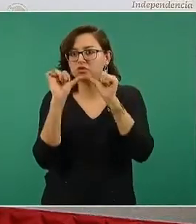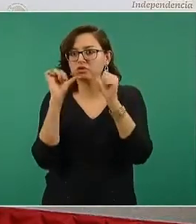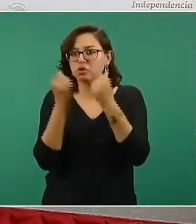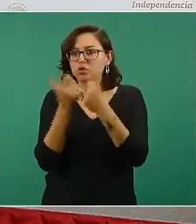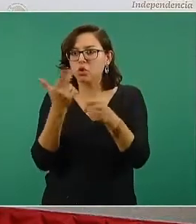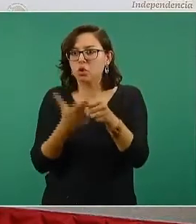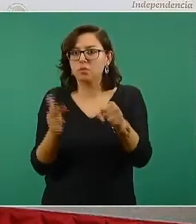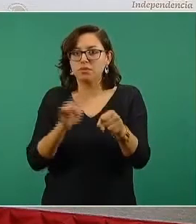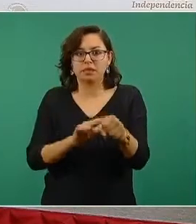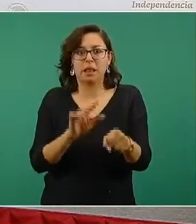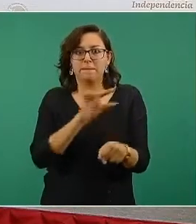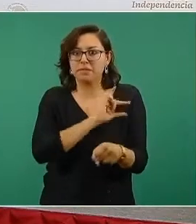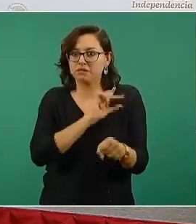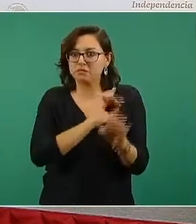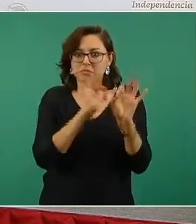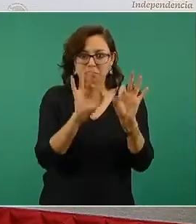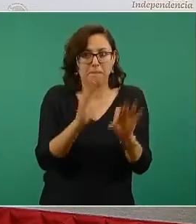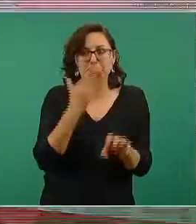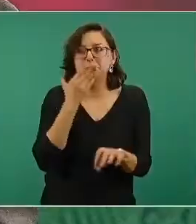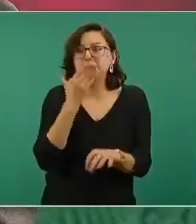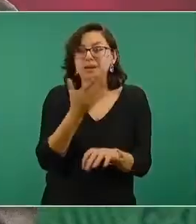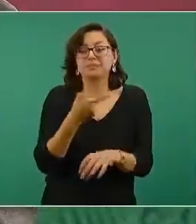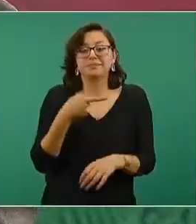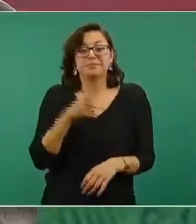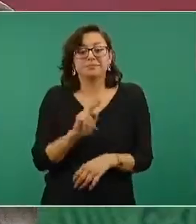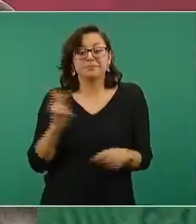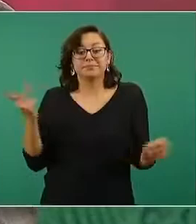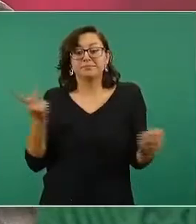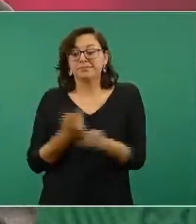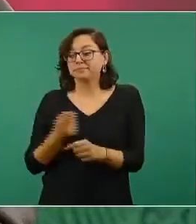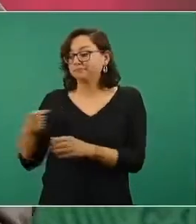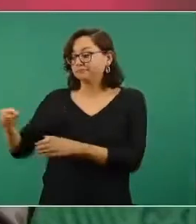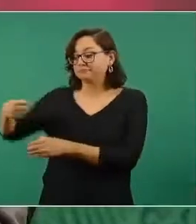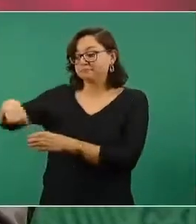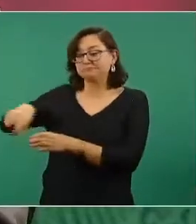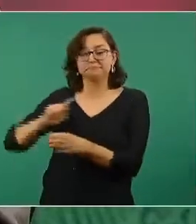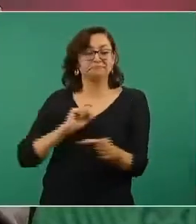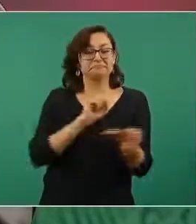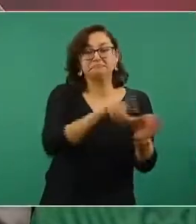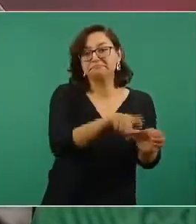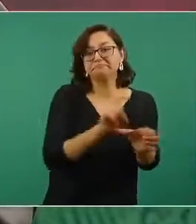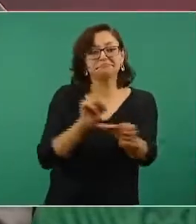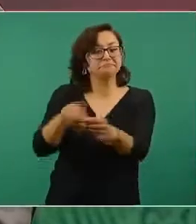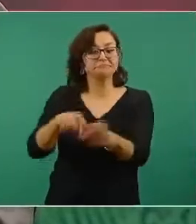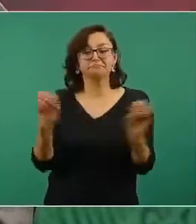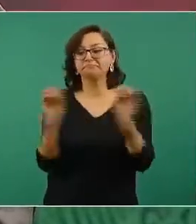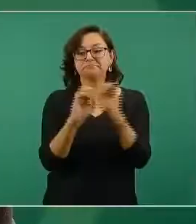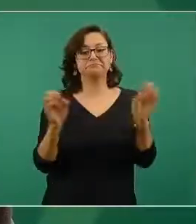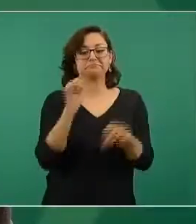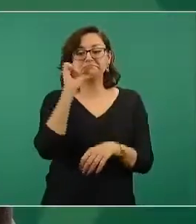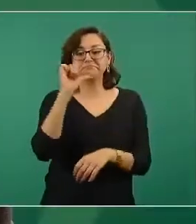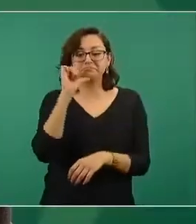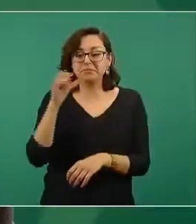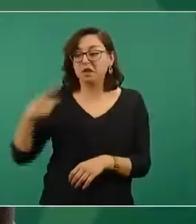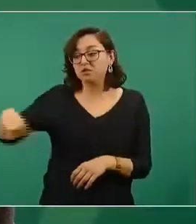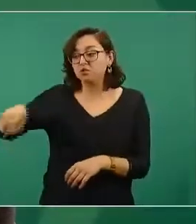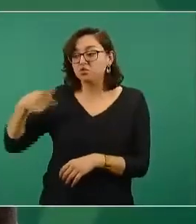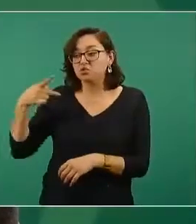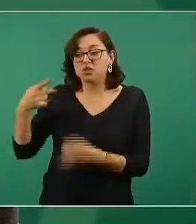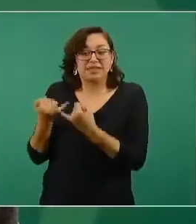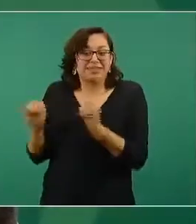hacen el personal de salud, especialmente médicos, médicas, enfermeras, enfermeros que trabajan pues, en consultorios